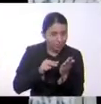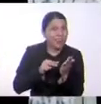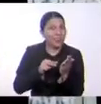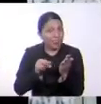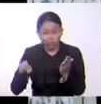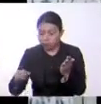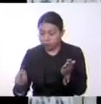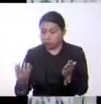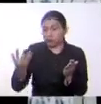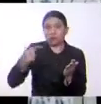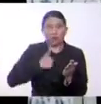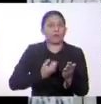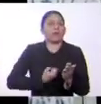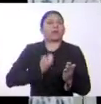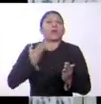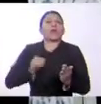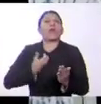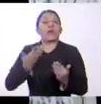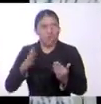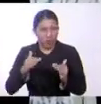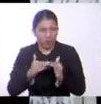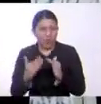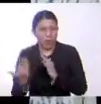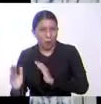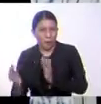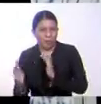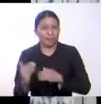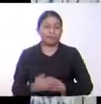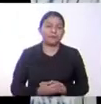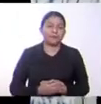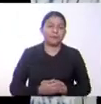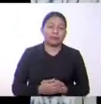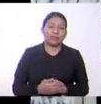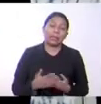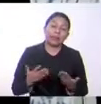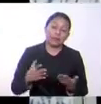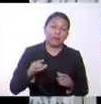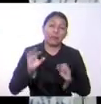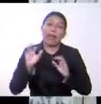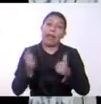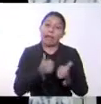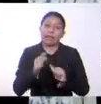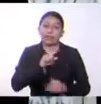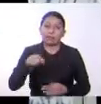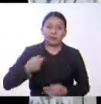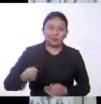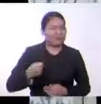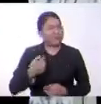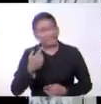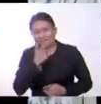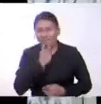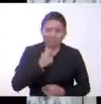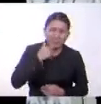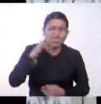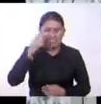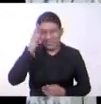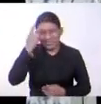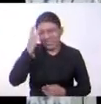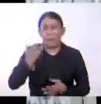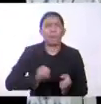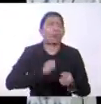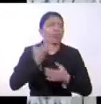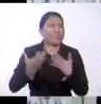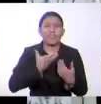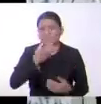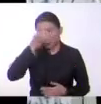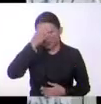Nuestros estudiantes muchas veces tienen dificultades para definirla. Decía que es un concepto muy amplio y no es fácil poder decir